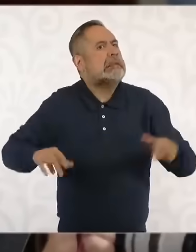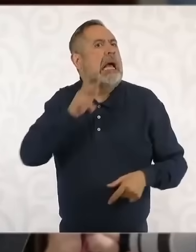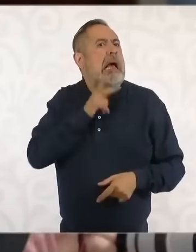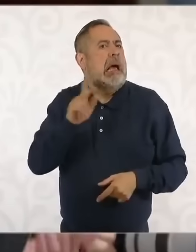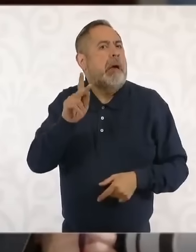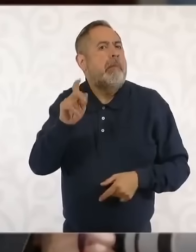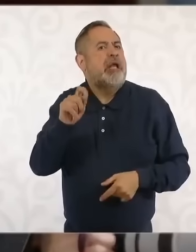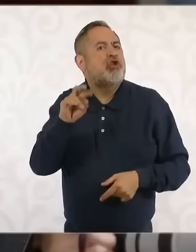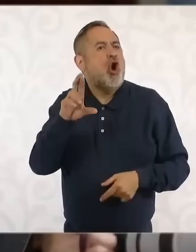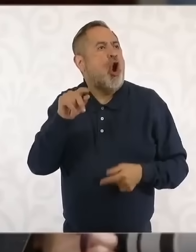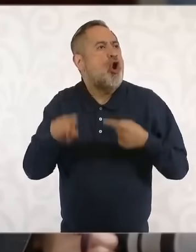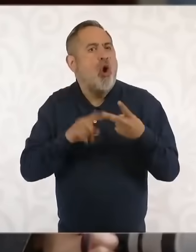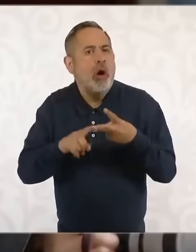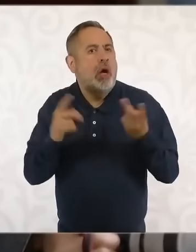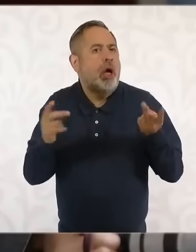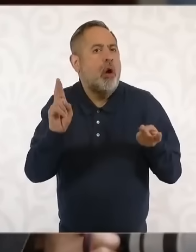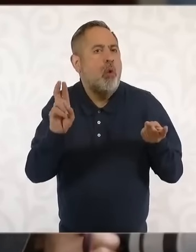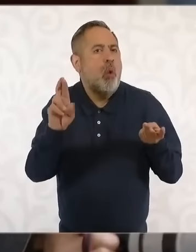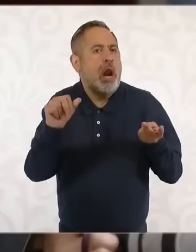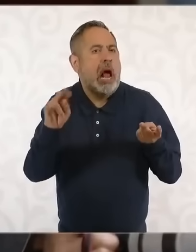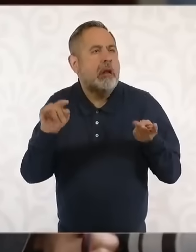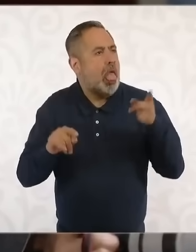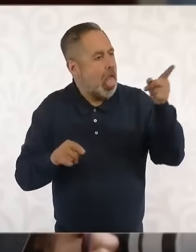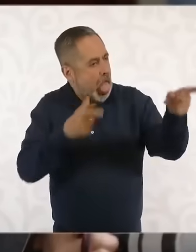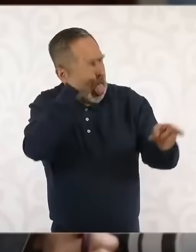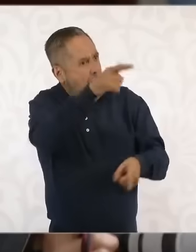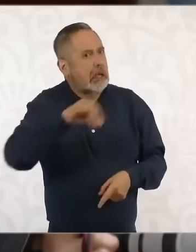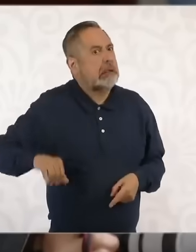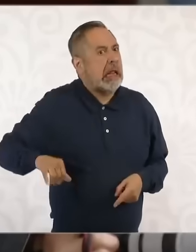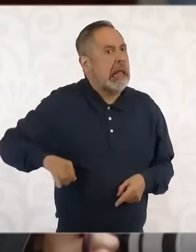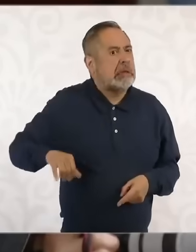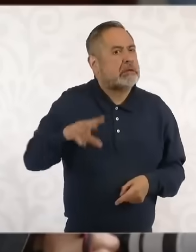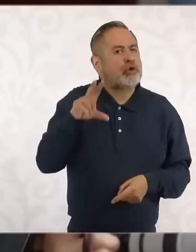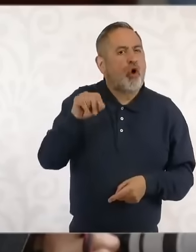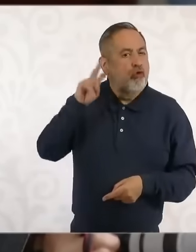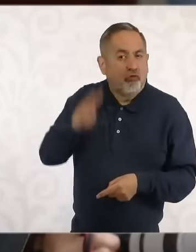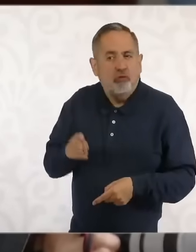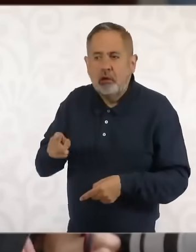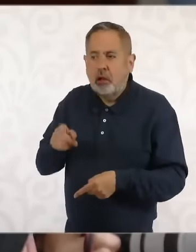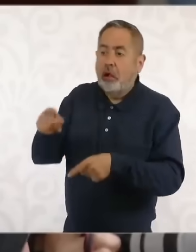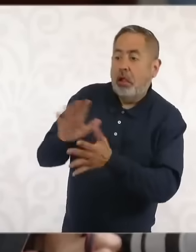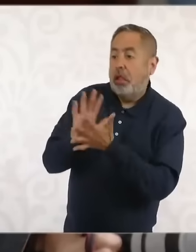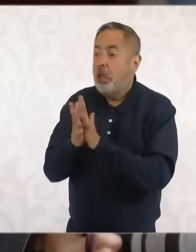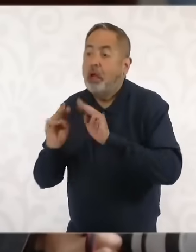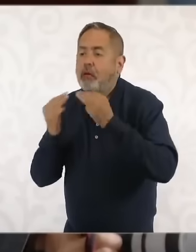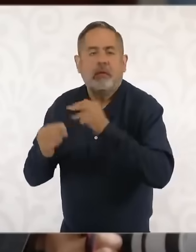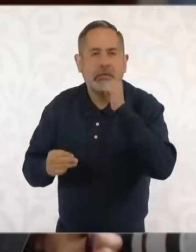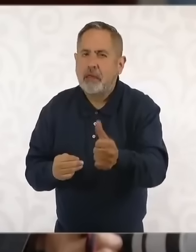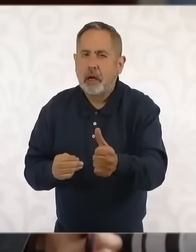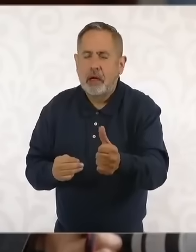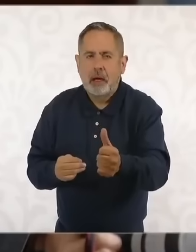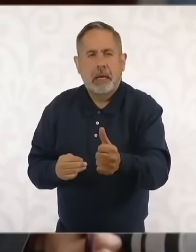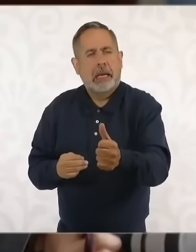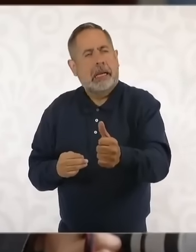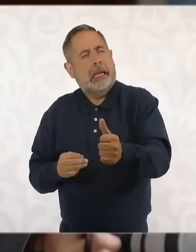sino también el uranio. ¿De qué manera, qué lectura le da usted con esta situación de que no solamente es